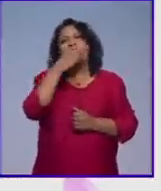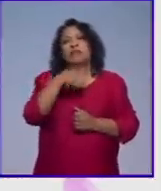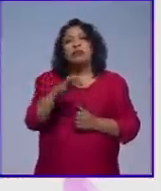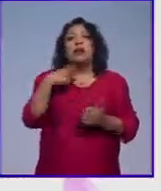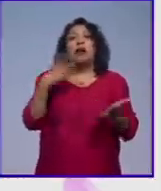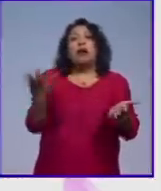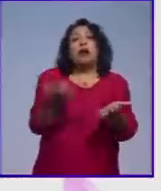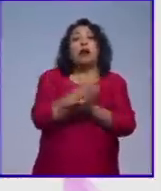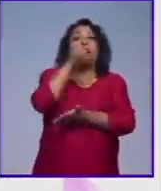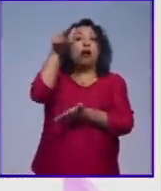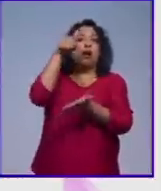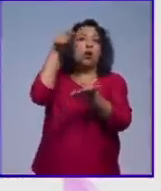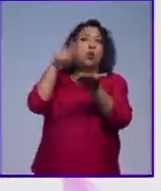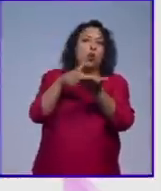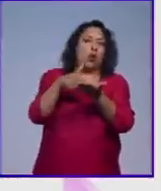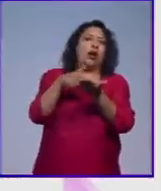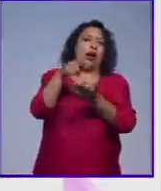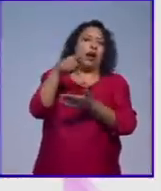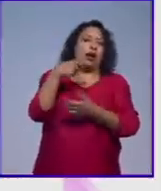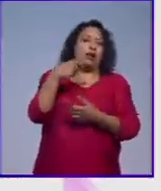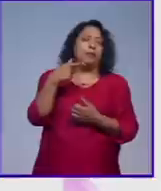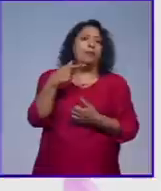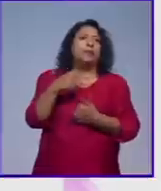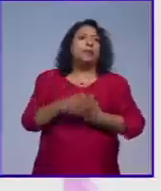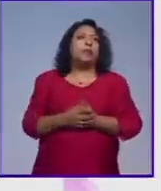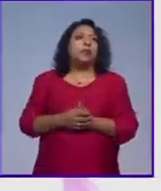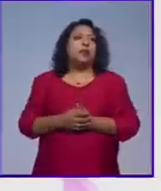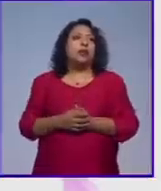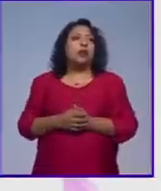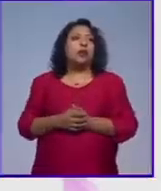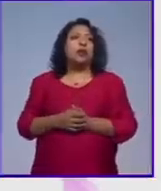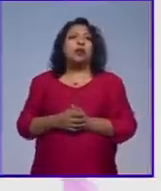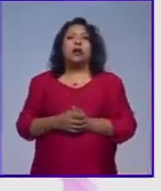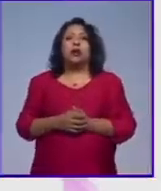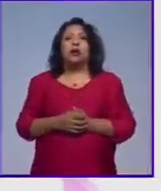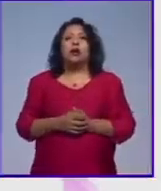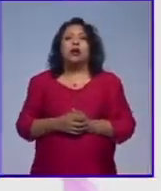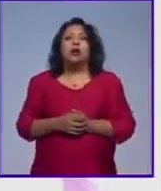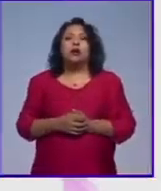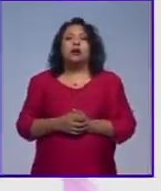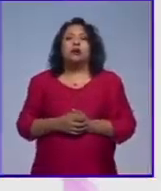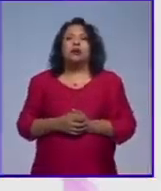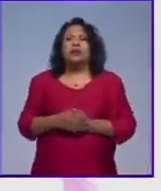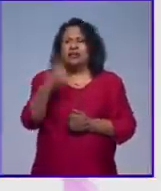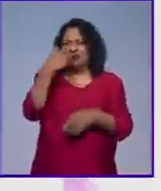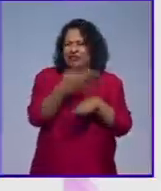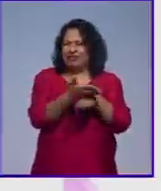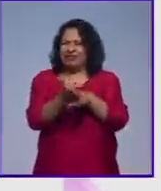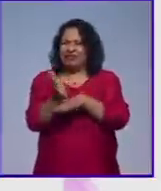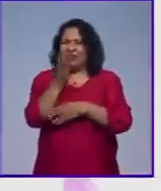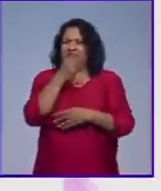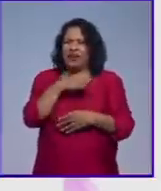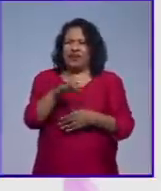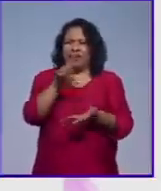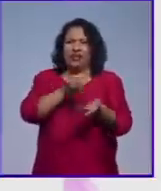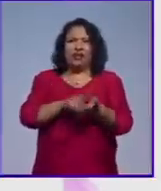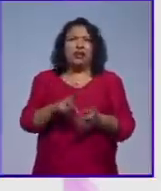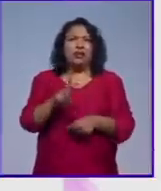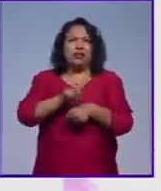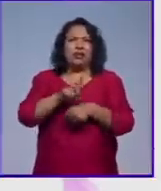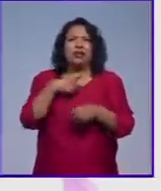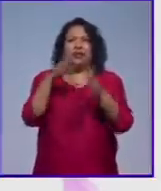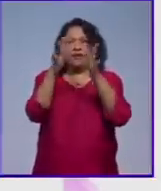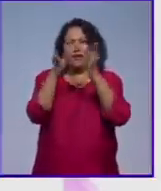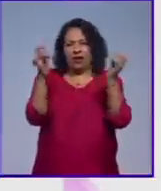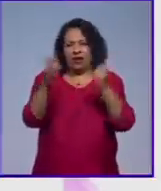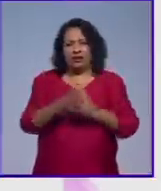triunfo allá a territorio galo. Pero se alargó el día de la... Creo que siguen celebrando. De la France, ¿no? Fue todo el